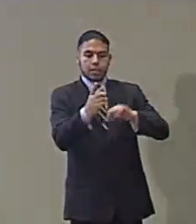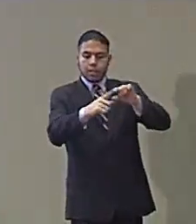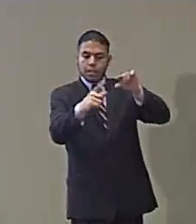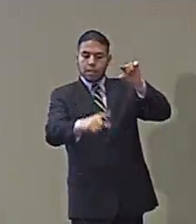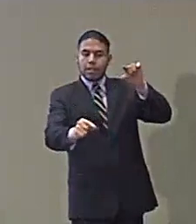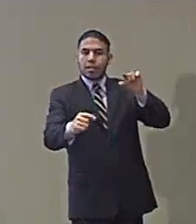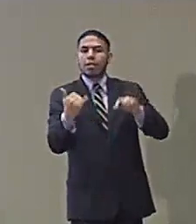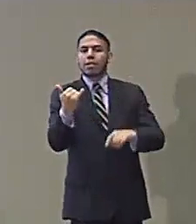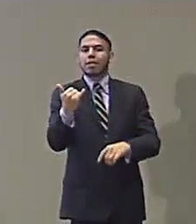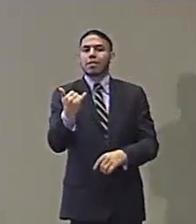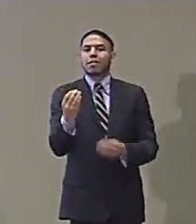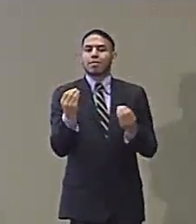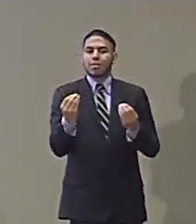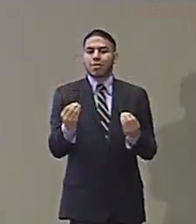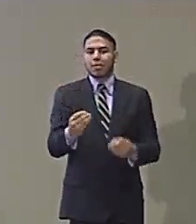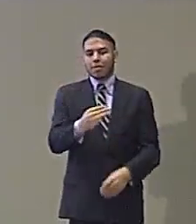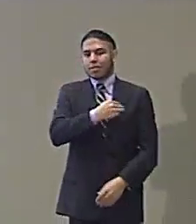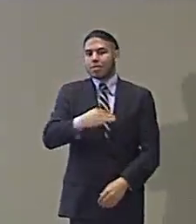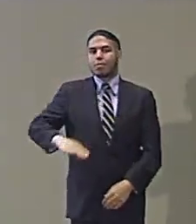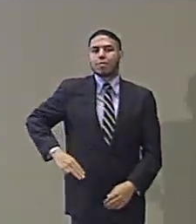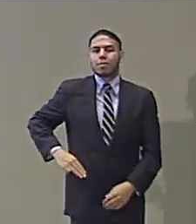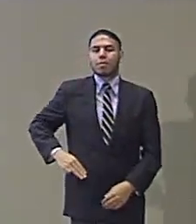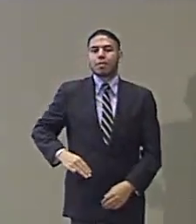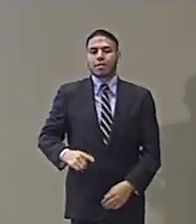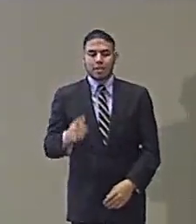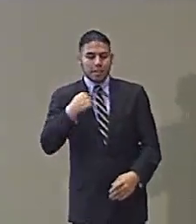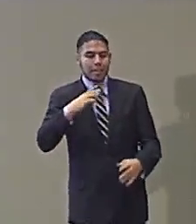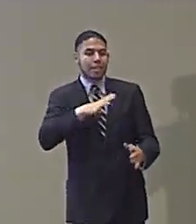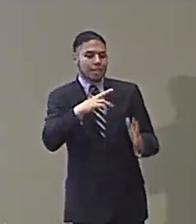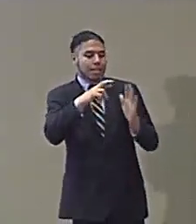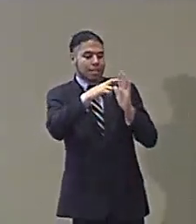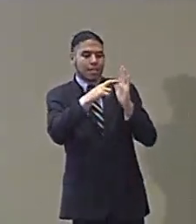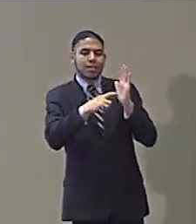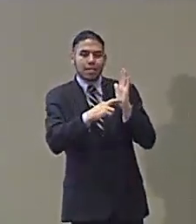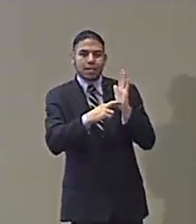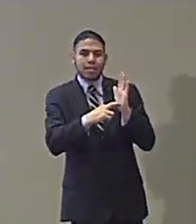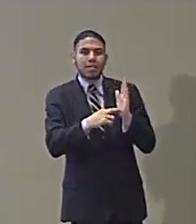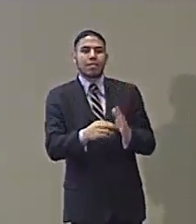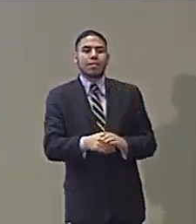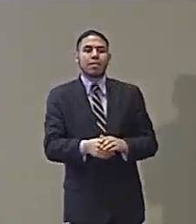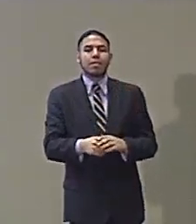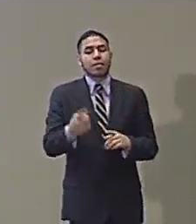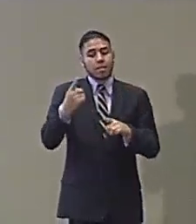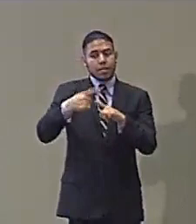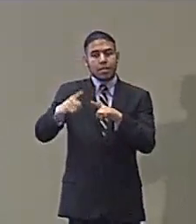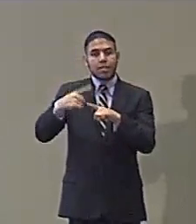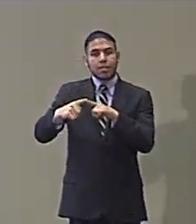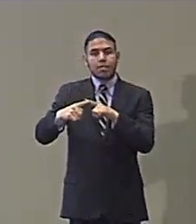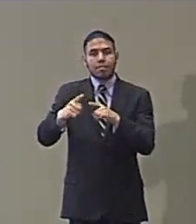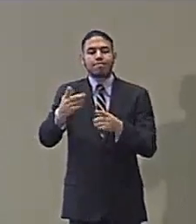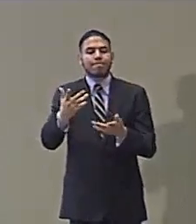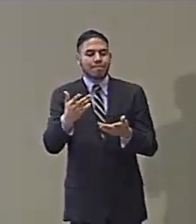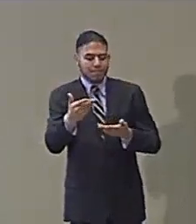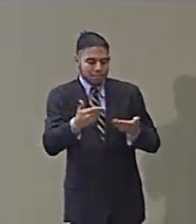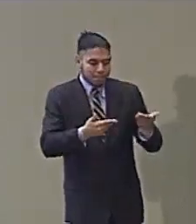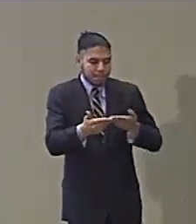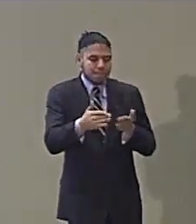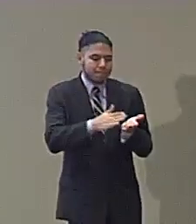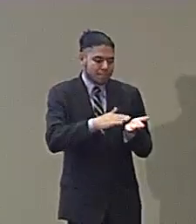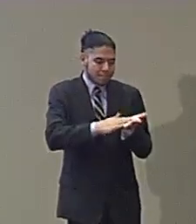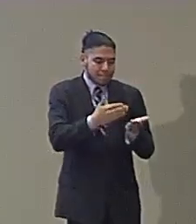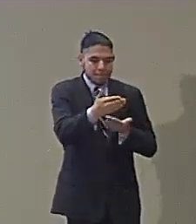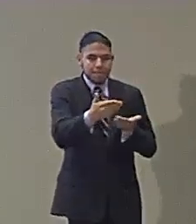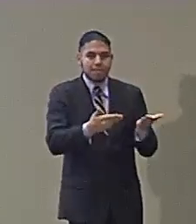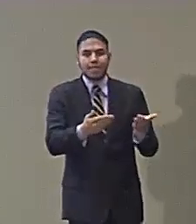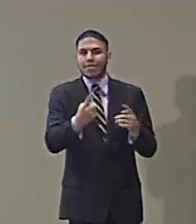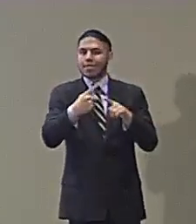municipios dentro de los cuales hay reglamentaciones distintas y trámites y requerimientos también